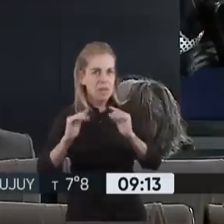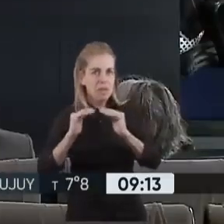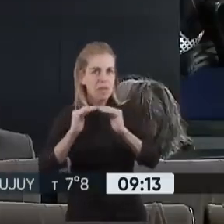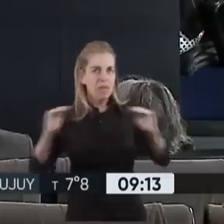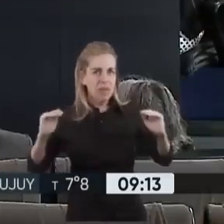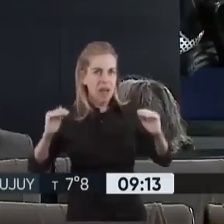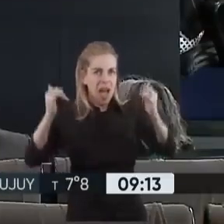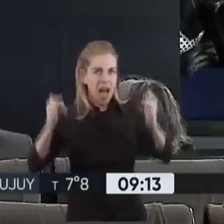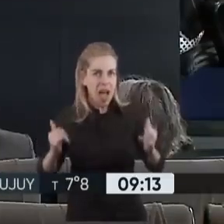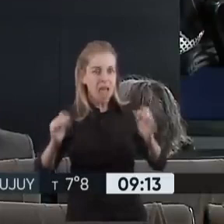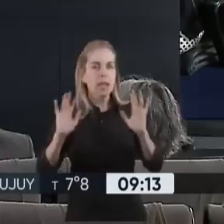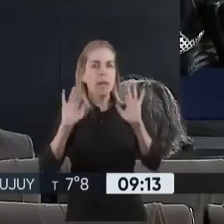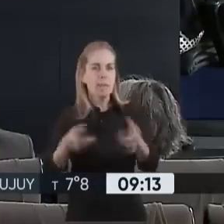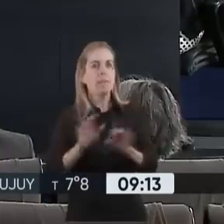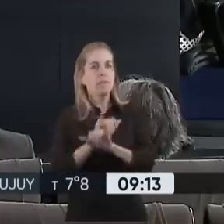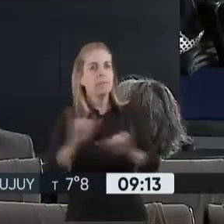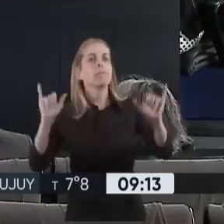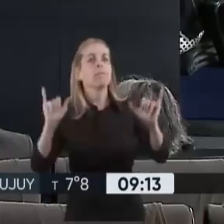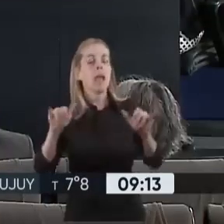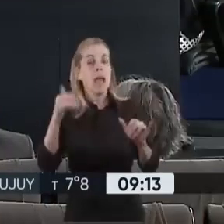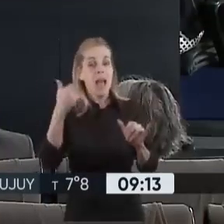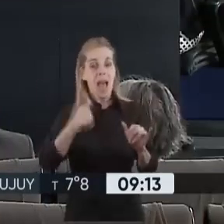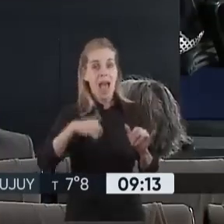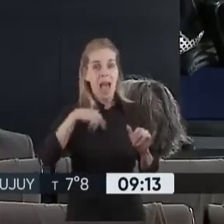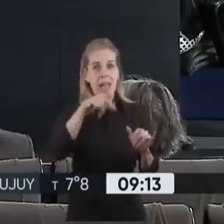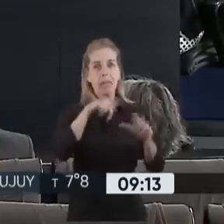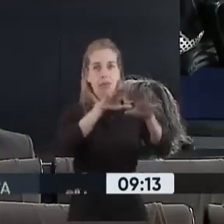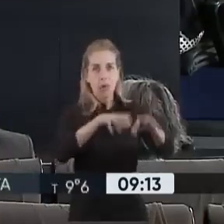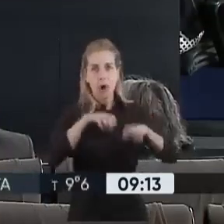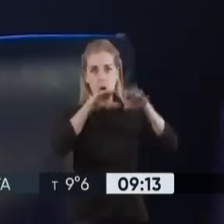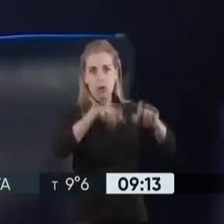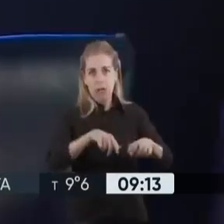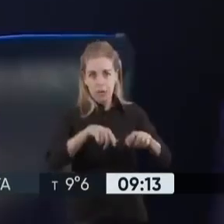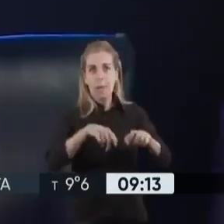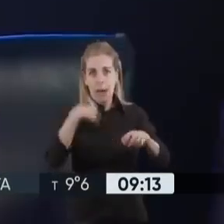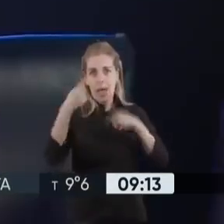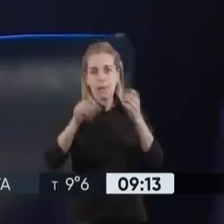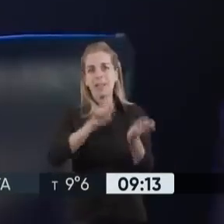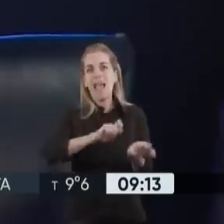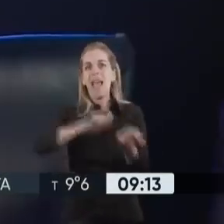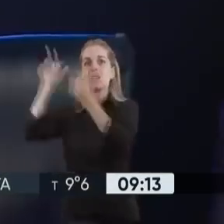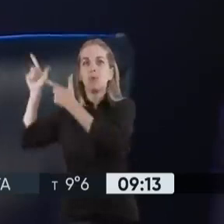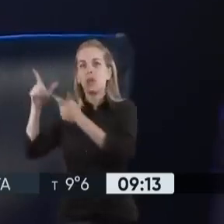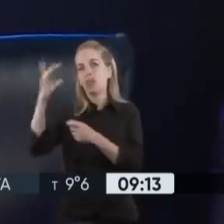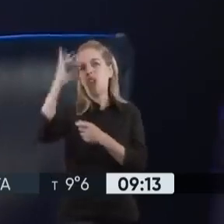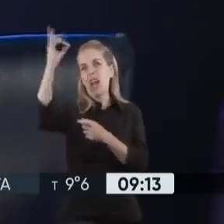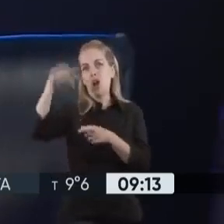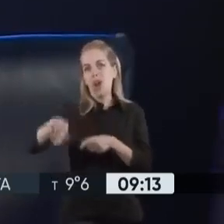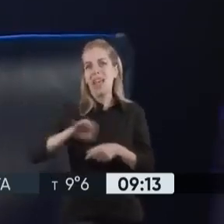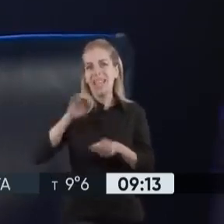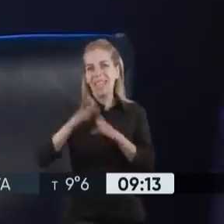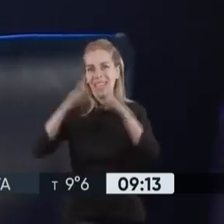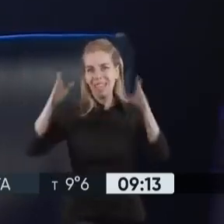argentina va a tener una cosecha una exportación récord este año y eso es lo que está permitiendo sostener